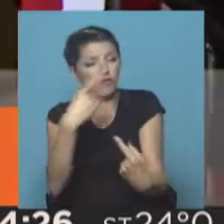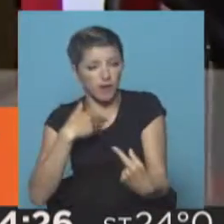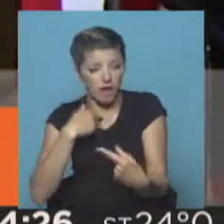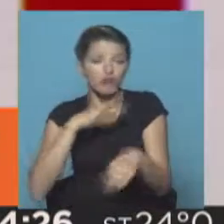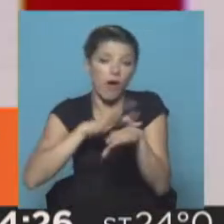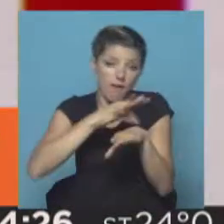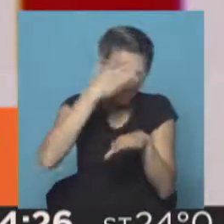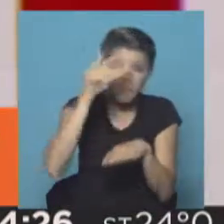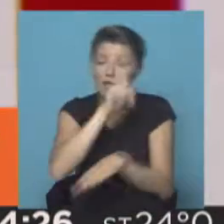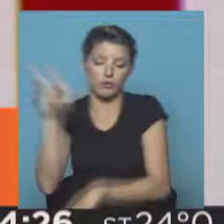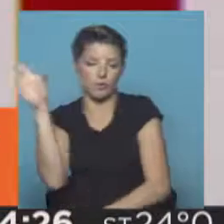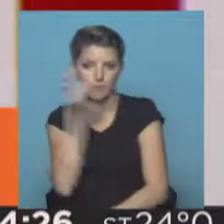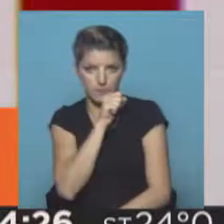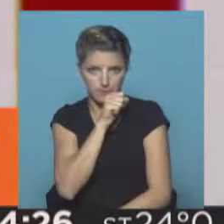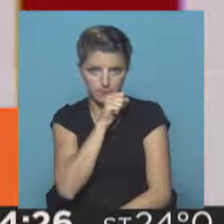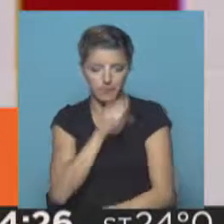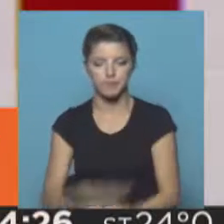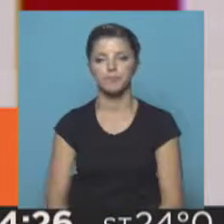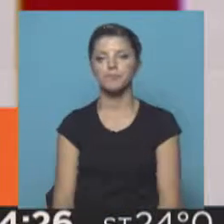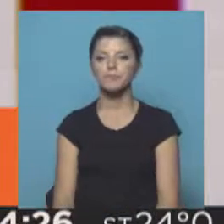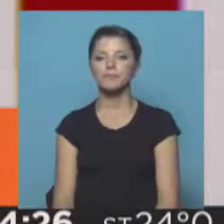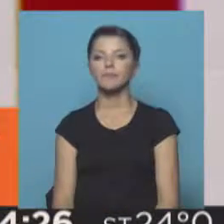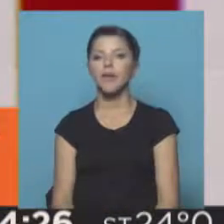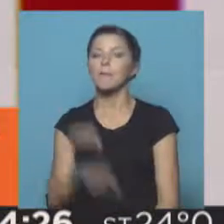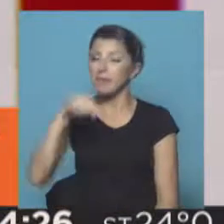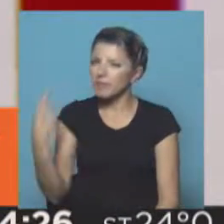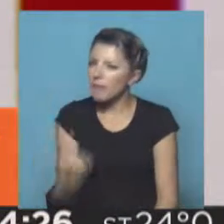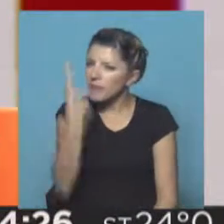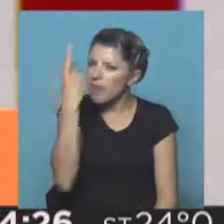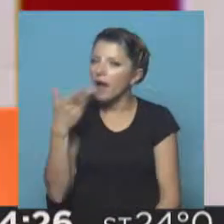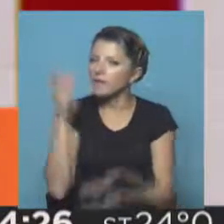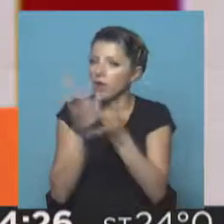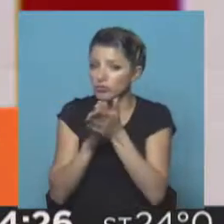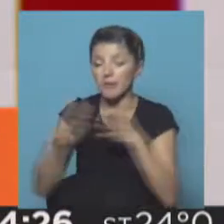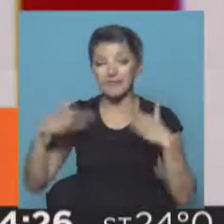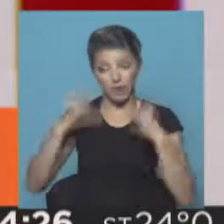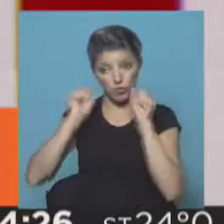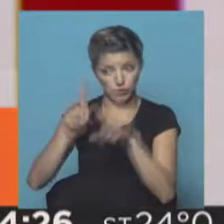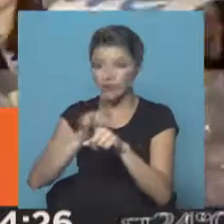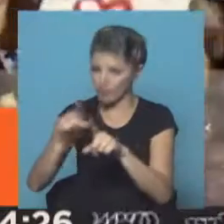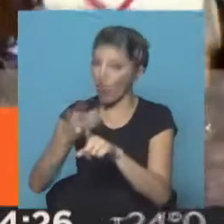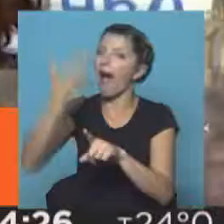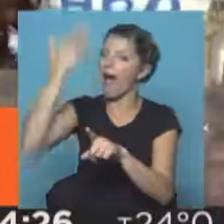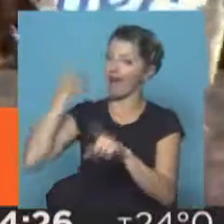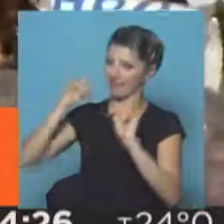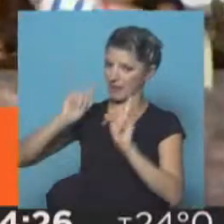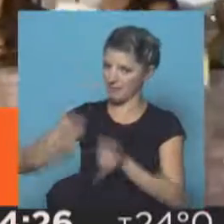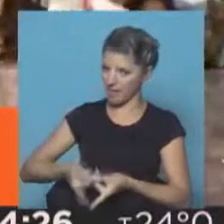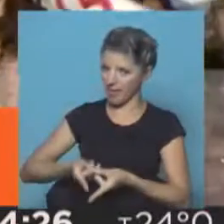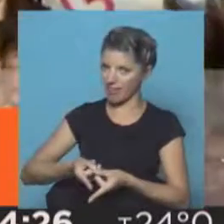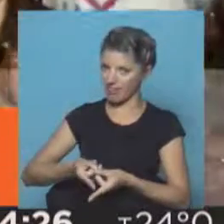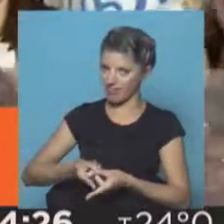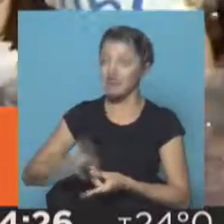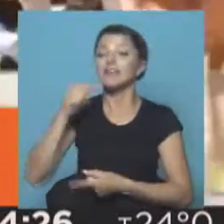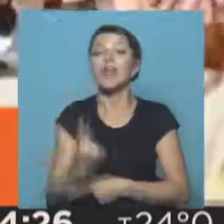ocultarla. No es esta la primera vez que se especula sobre la salud de la ex primera dama y tampoco la primera en la que